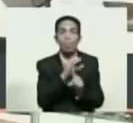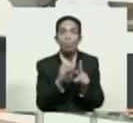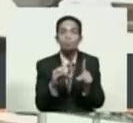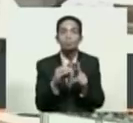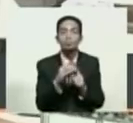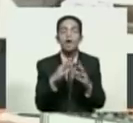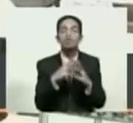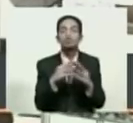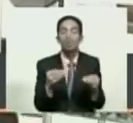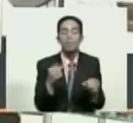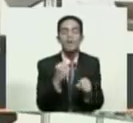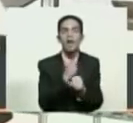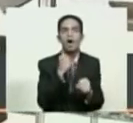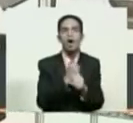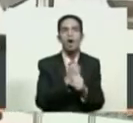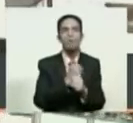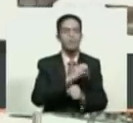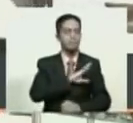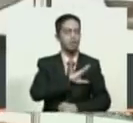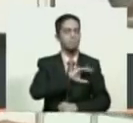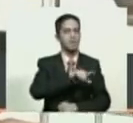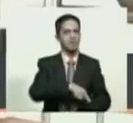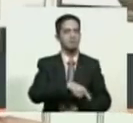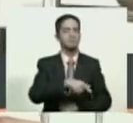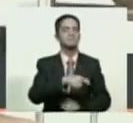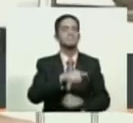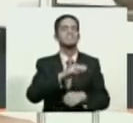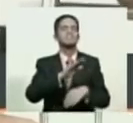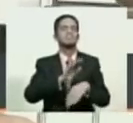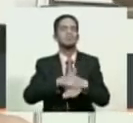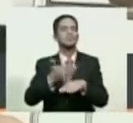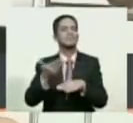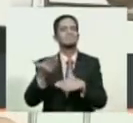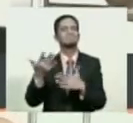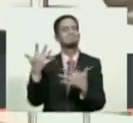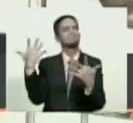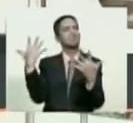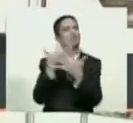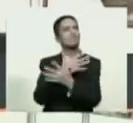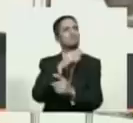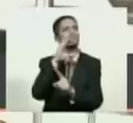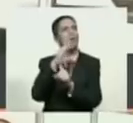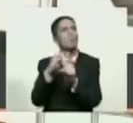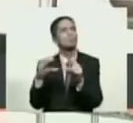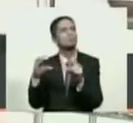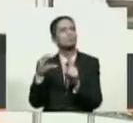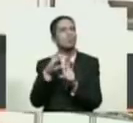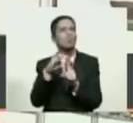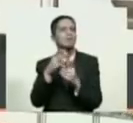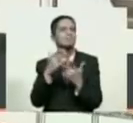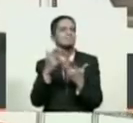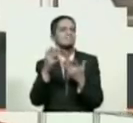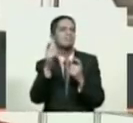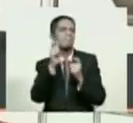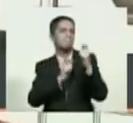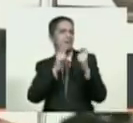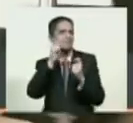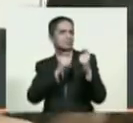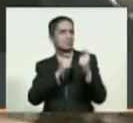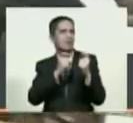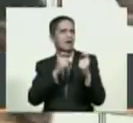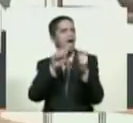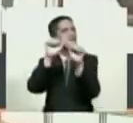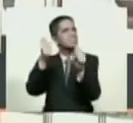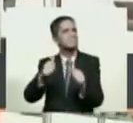obra humana sobre la naturaleza, porque hay una tendencia a confundir la cultura con las expresiones artísticas, que es una parte, por